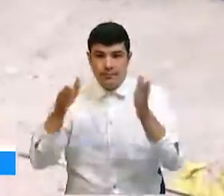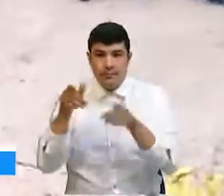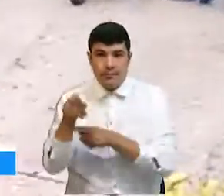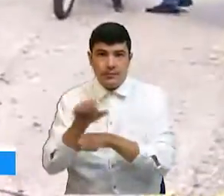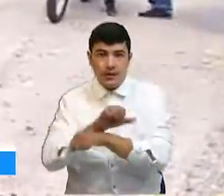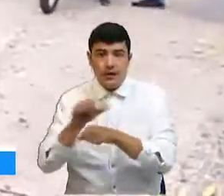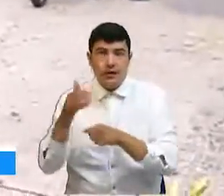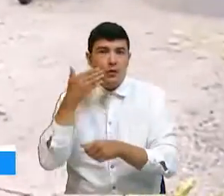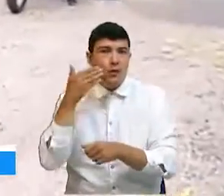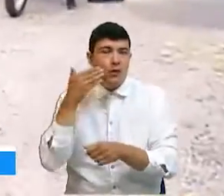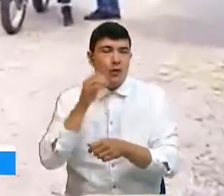se dio desde las 11 de la mañana